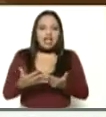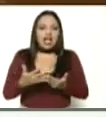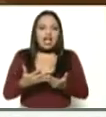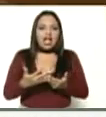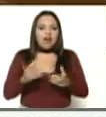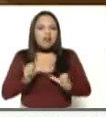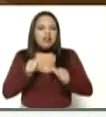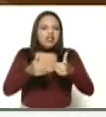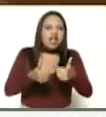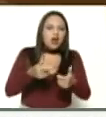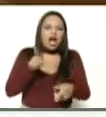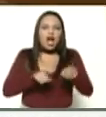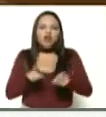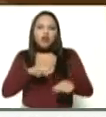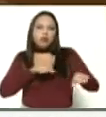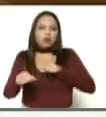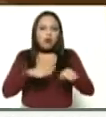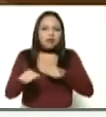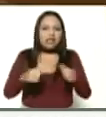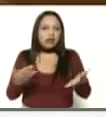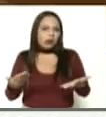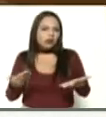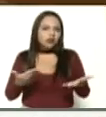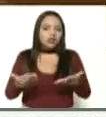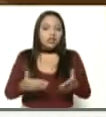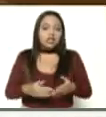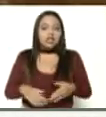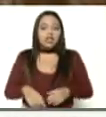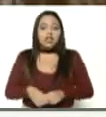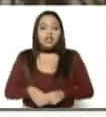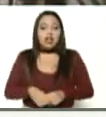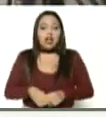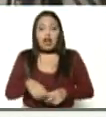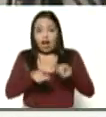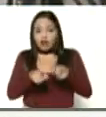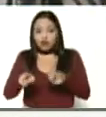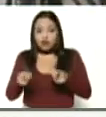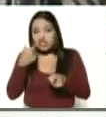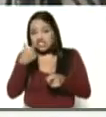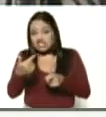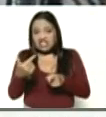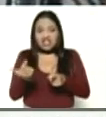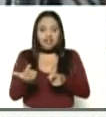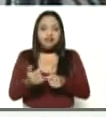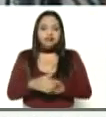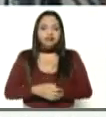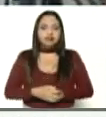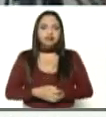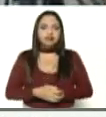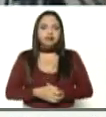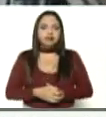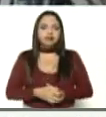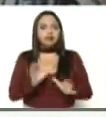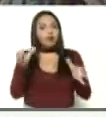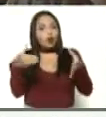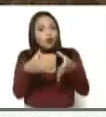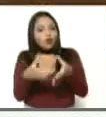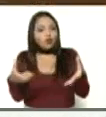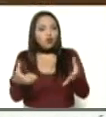ahorita que está de moda lo de la izquierda trasnochada, ¿verdad? Algunas personas a lo mejor dirían que estos eran un